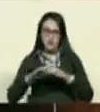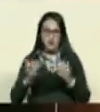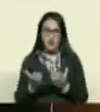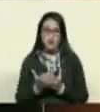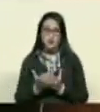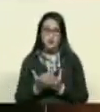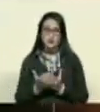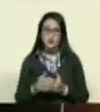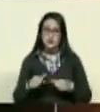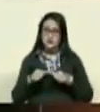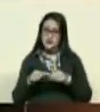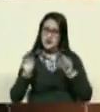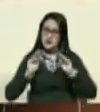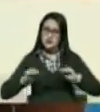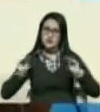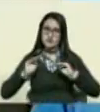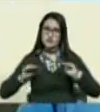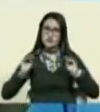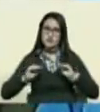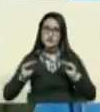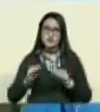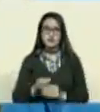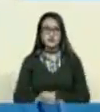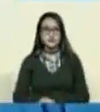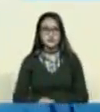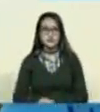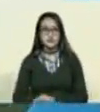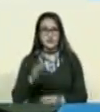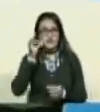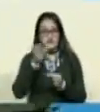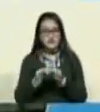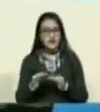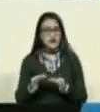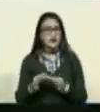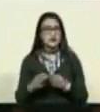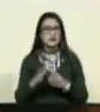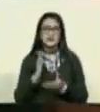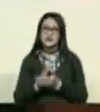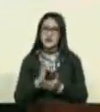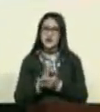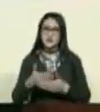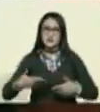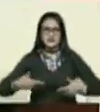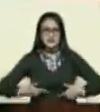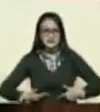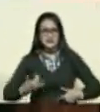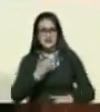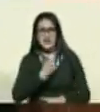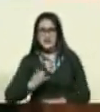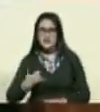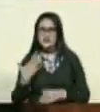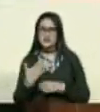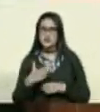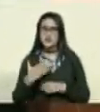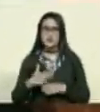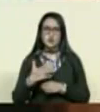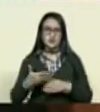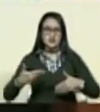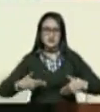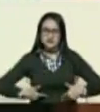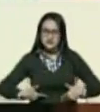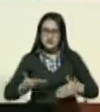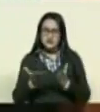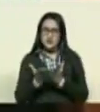sigan forjándose, Bárbara. Tengan fe en todo lo que están haciendo. Siempre hay que hacer sacrificio, estudiar mucho. La